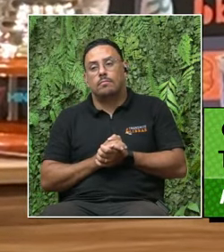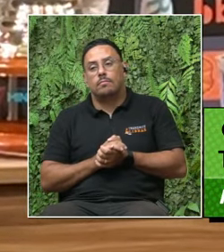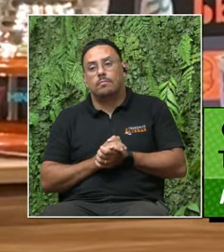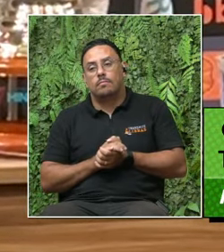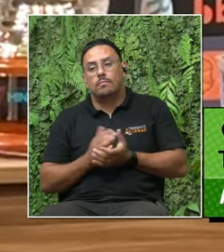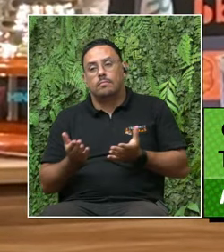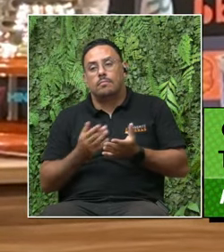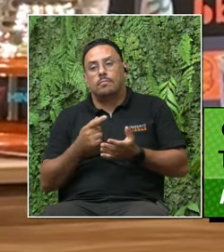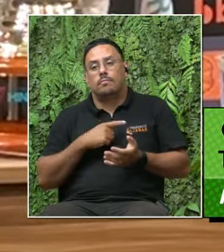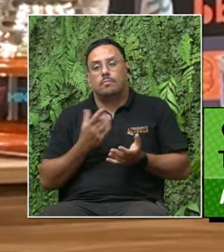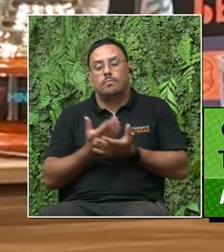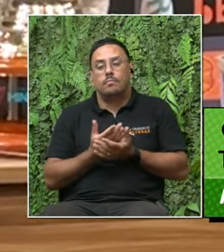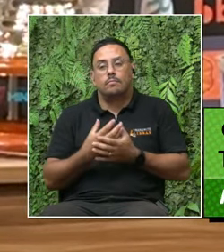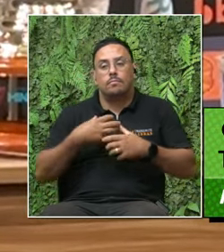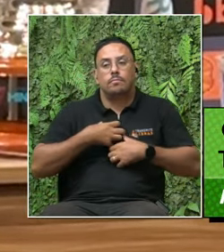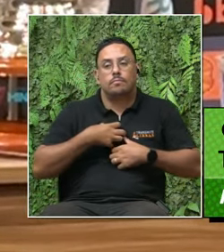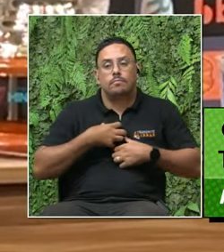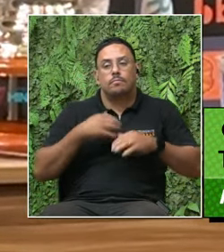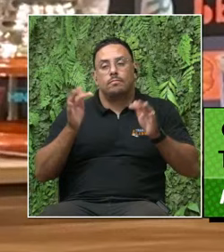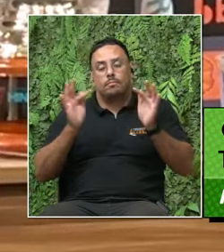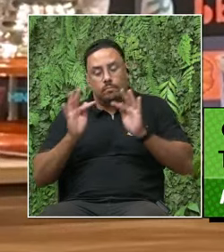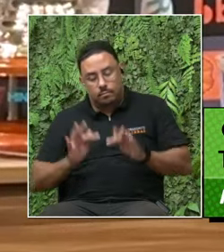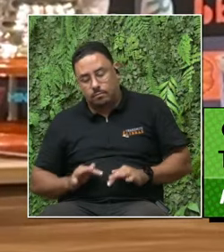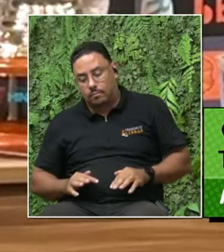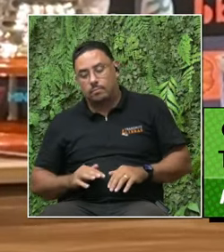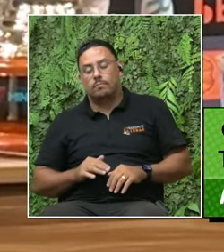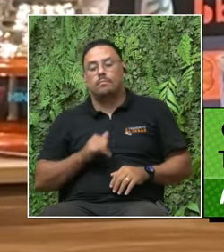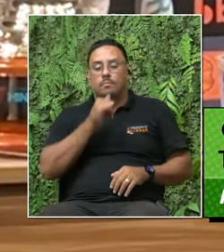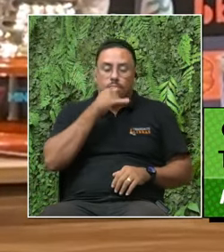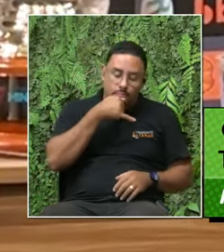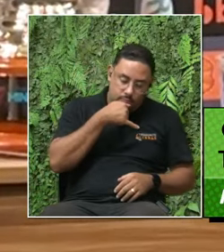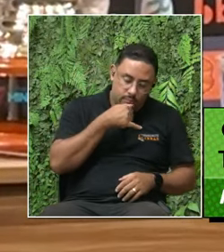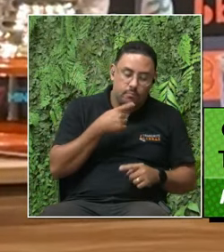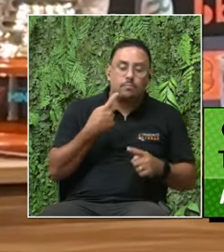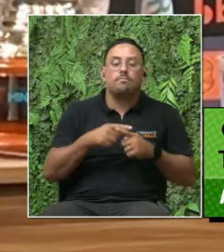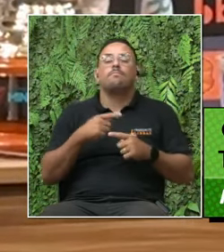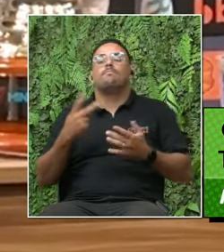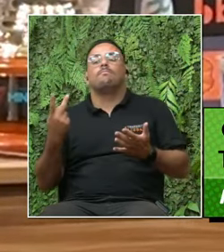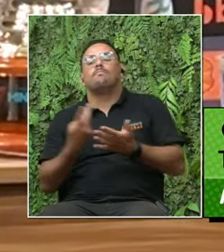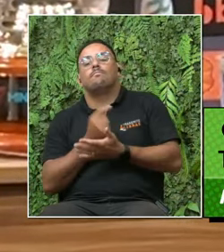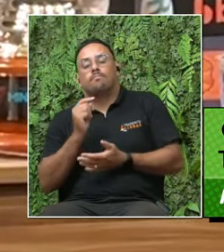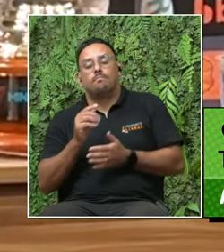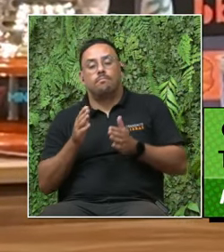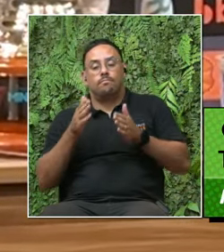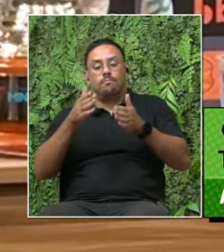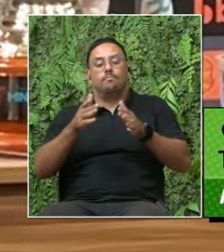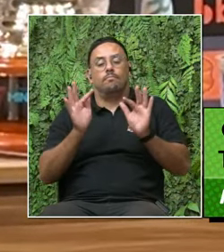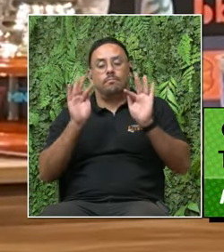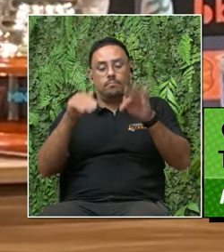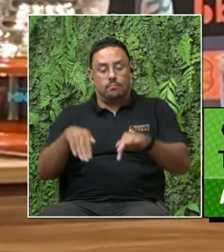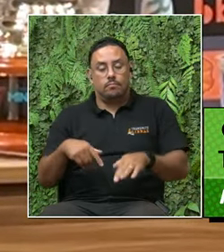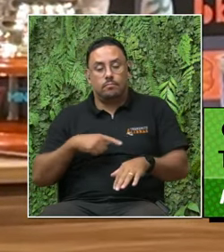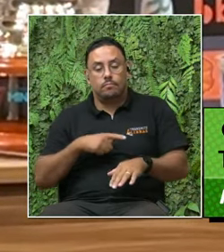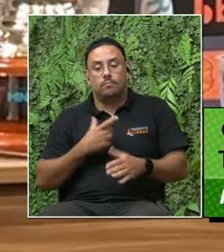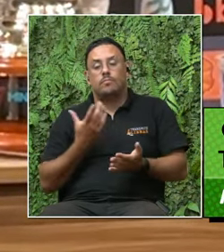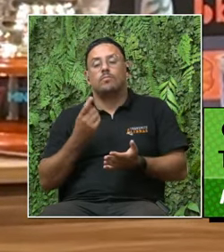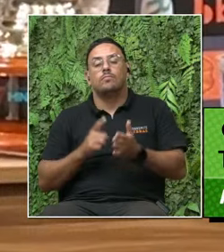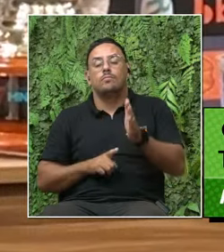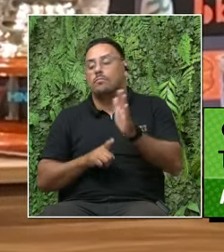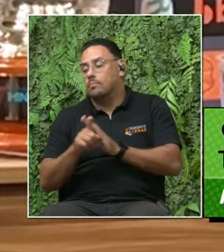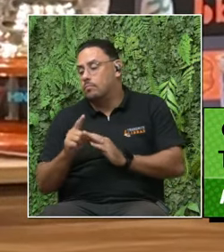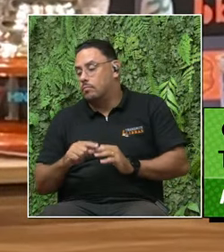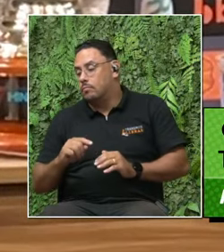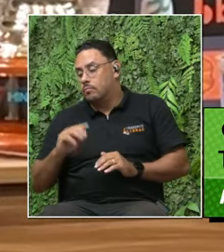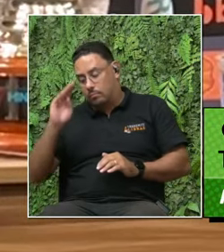ho lugar de estar felices estaríamos tristes por no ha conseguido ganar la final Pero siempre estuvimos convencidos